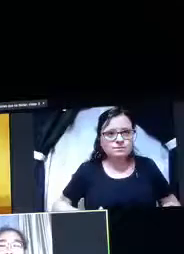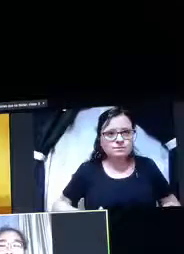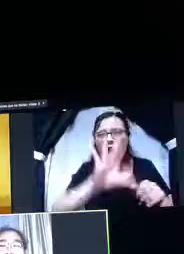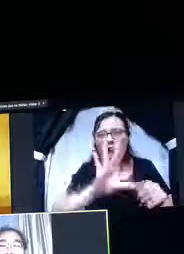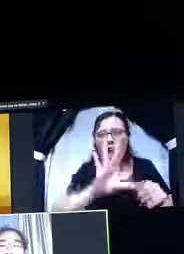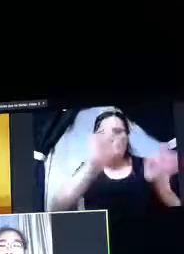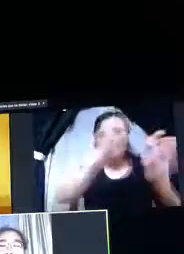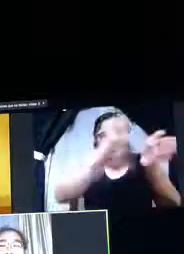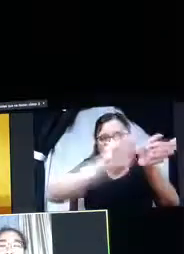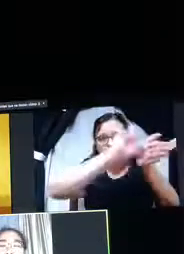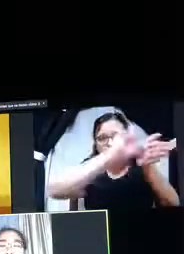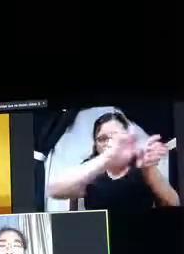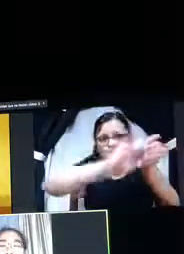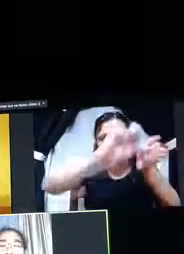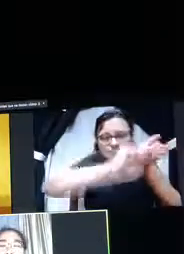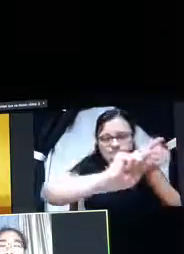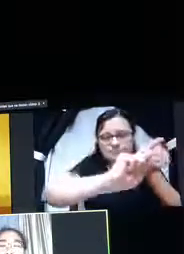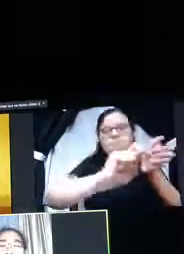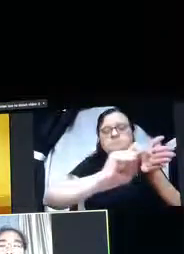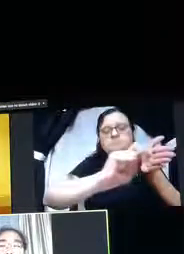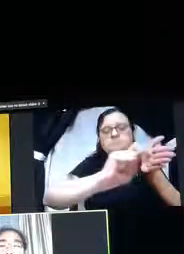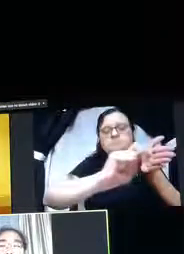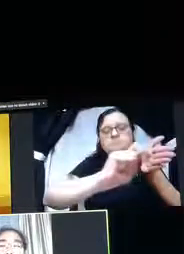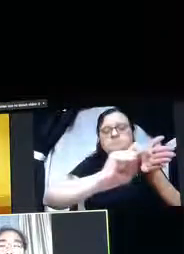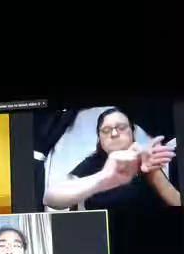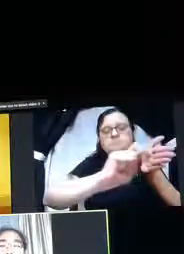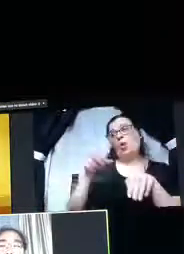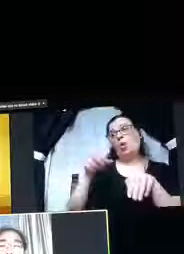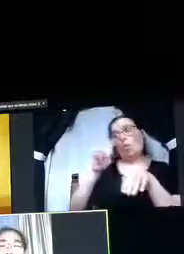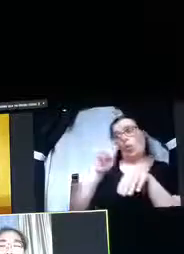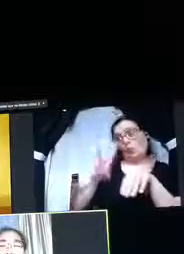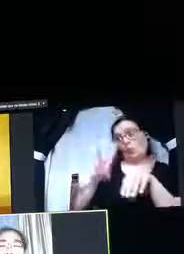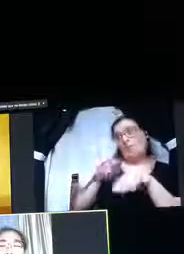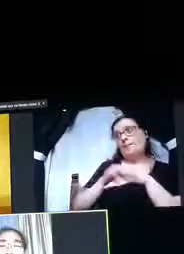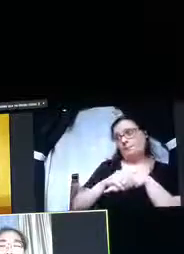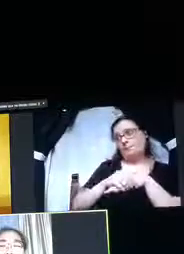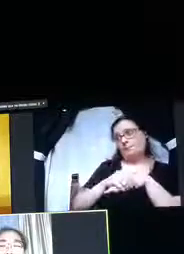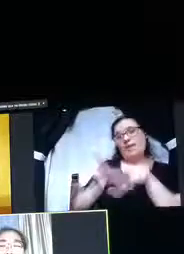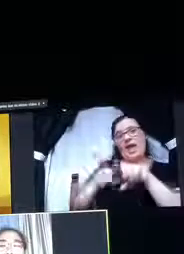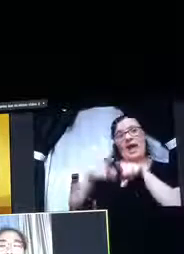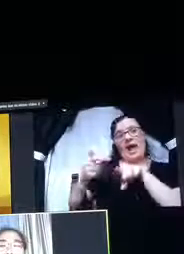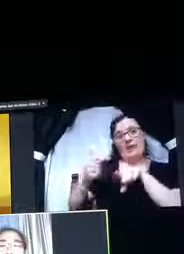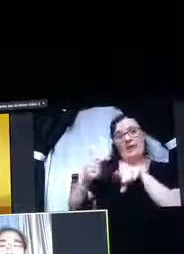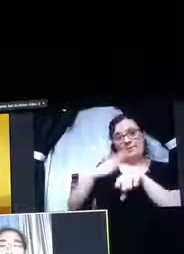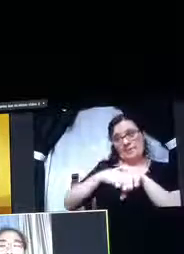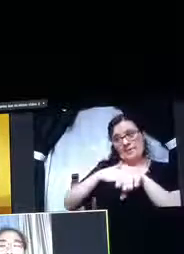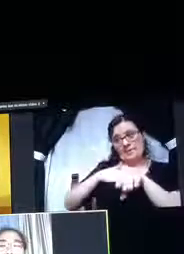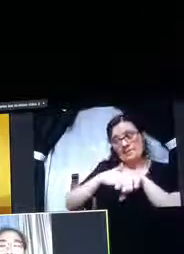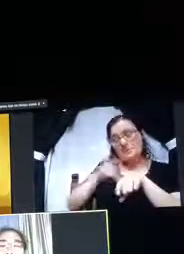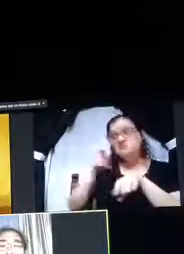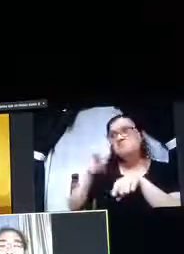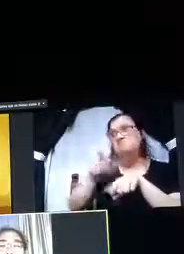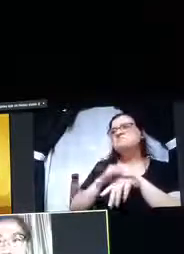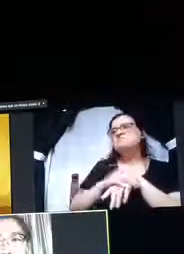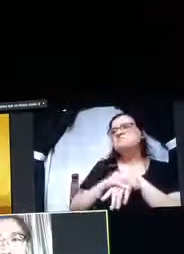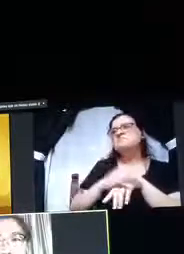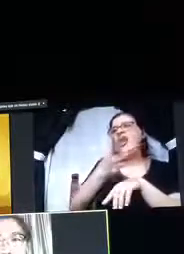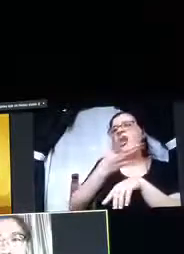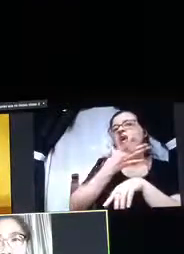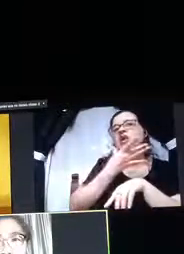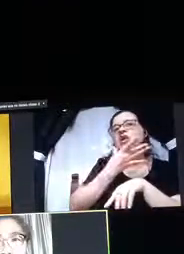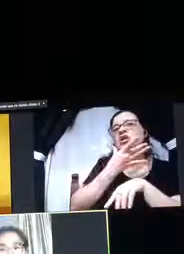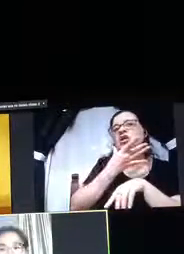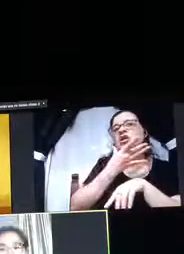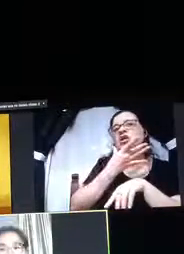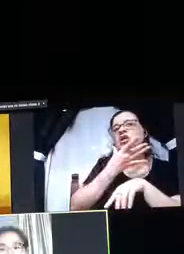porque cuando Georgina está trabajando con Melo, están en el consultorio, puerta cerrada, y yo pienso que no hay nadie,